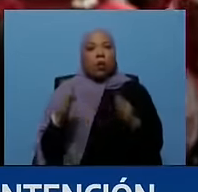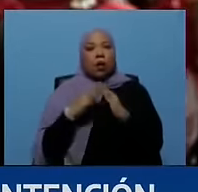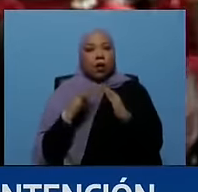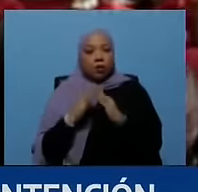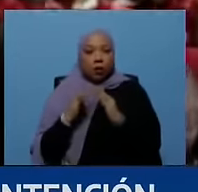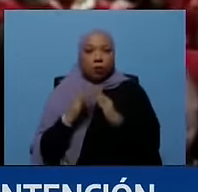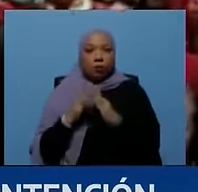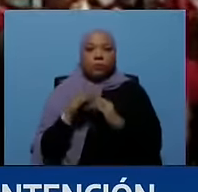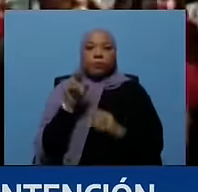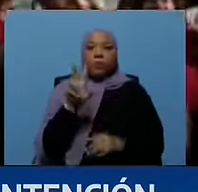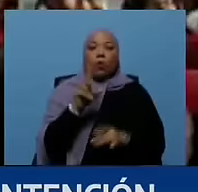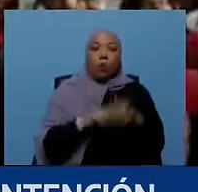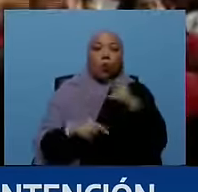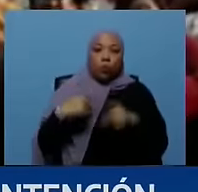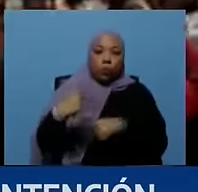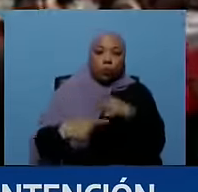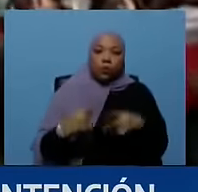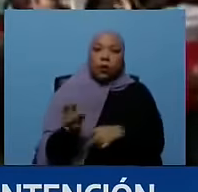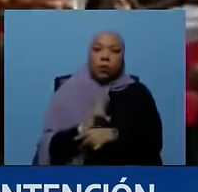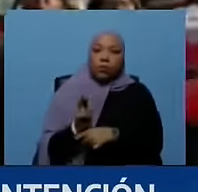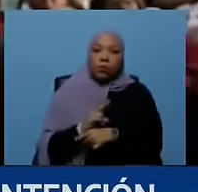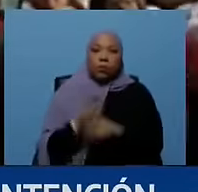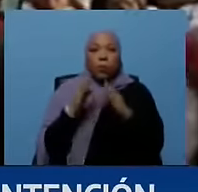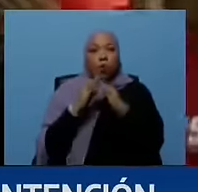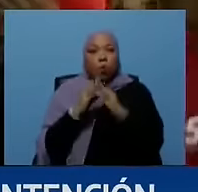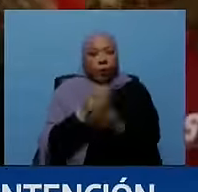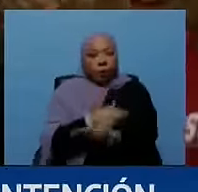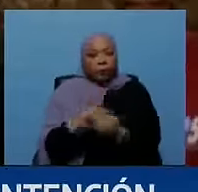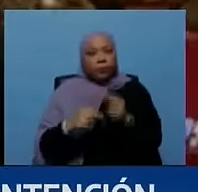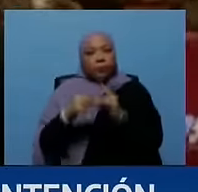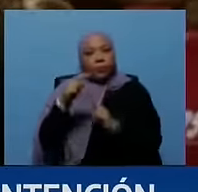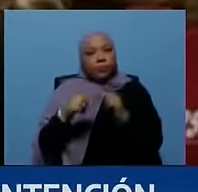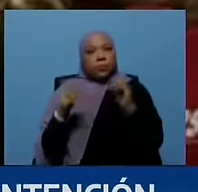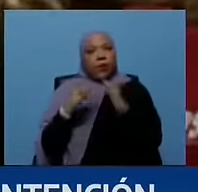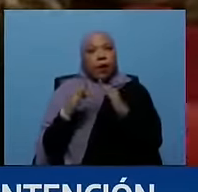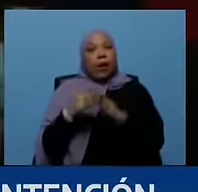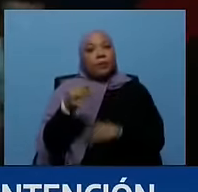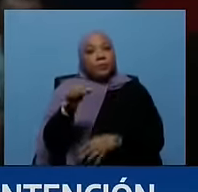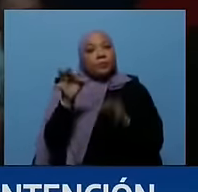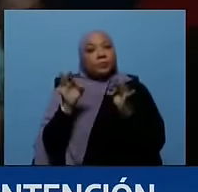viviendas está en marcha, va, es paralelo y lo vamos a cumplir.